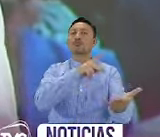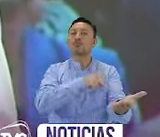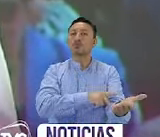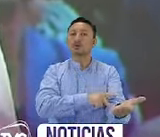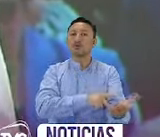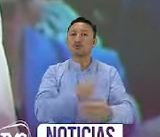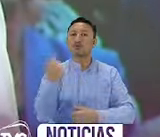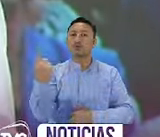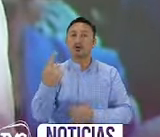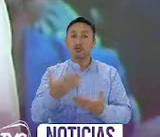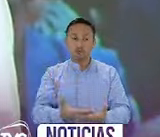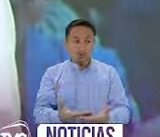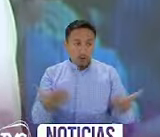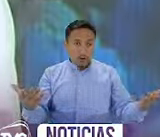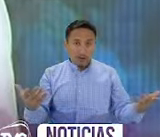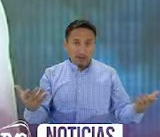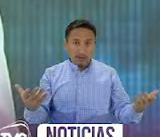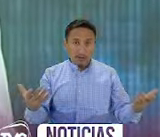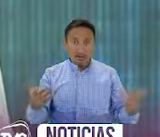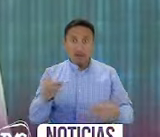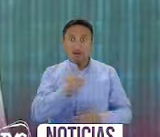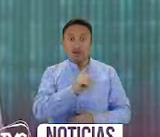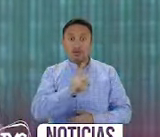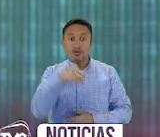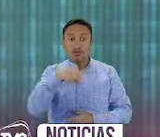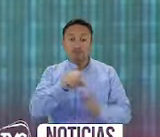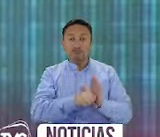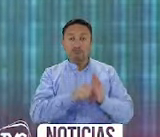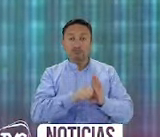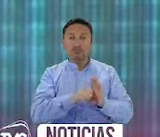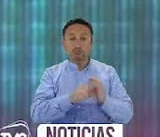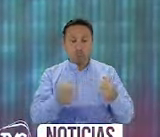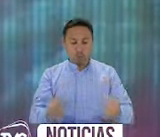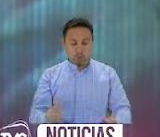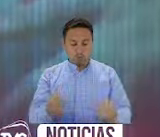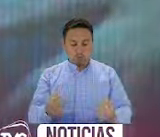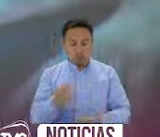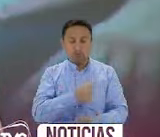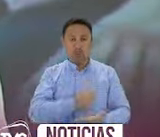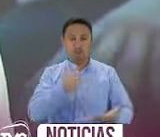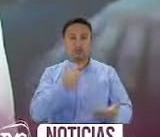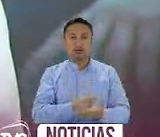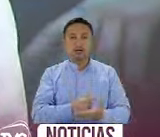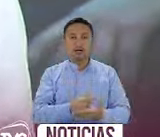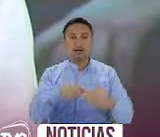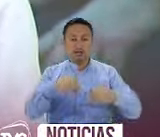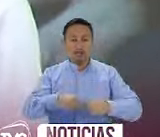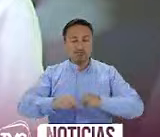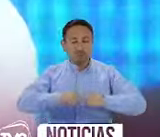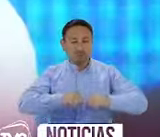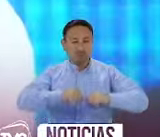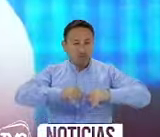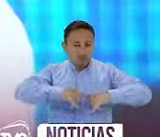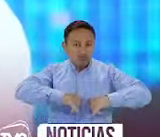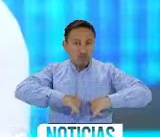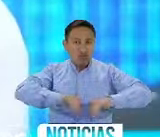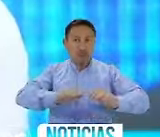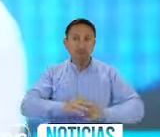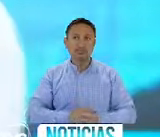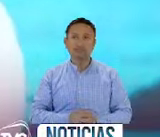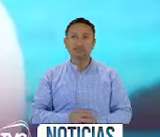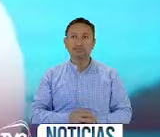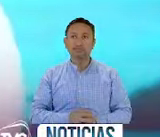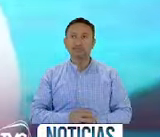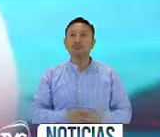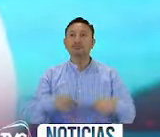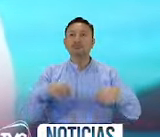obra, es un símbolo de la fuerza de un Guayas que no se detiene. Y aquí estamos, trabajando por